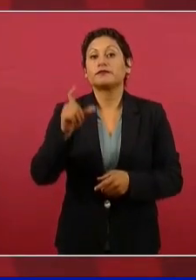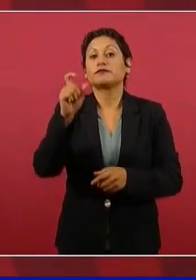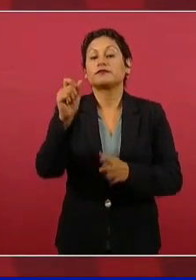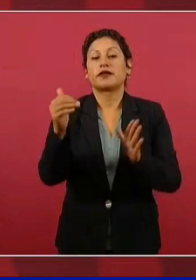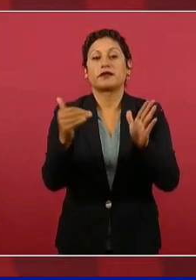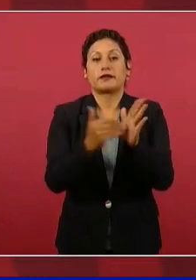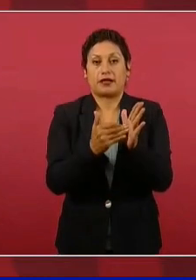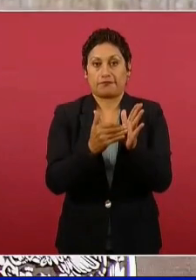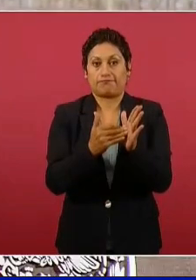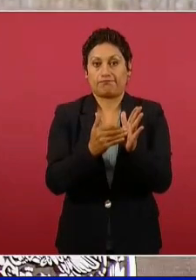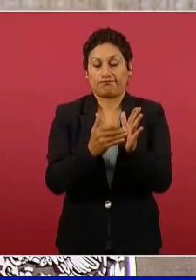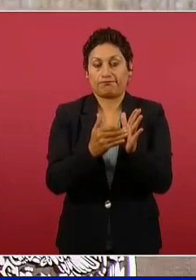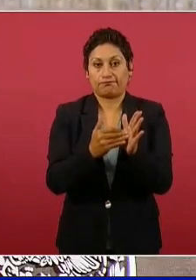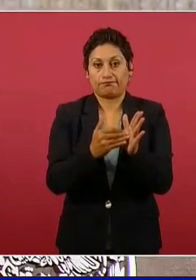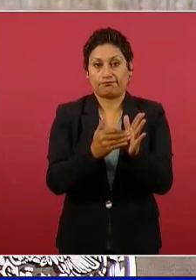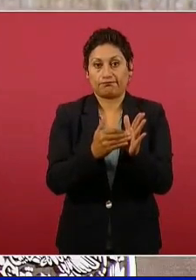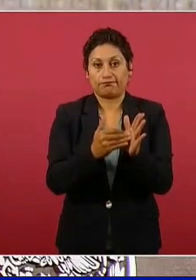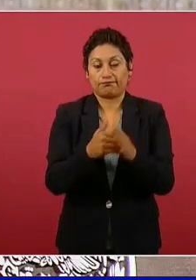20,000